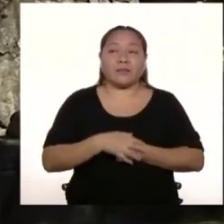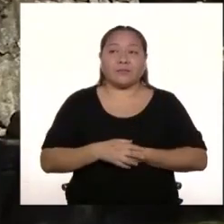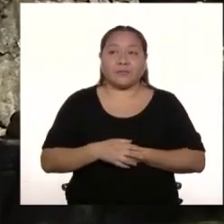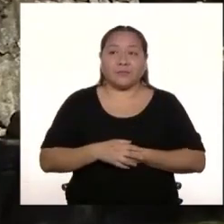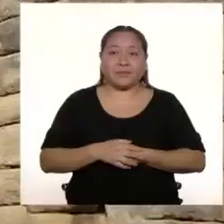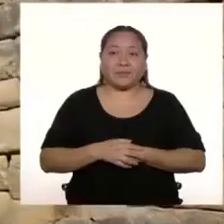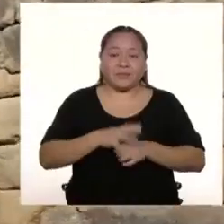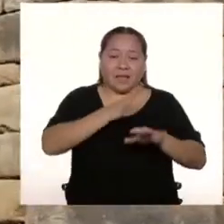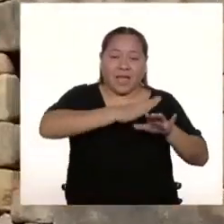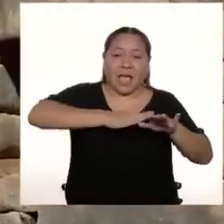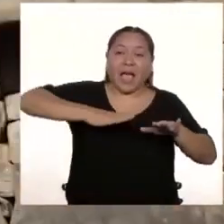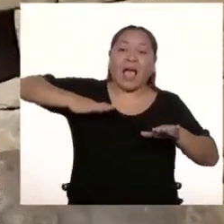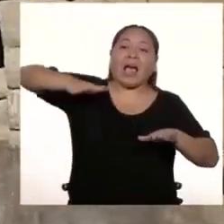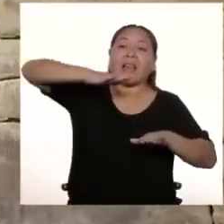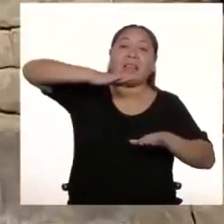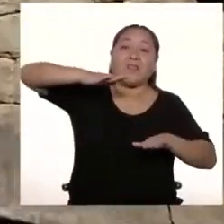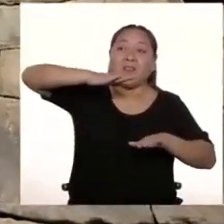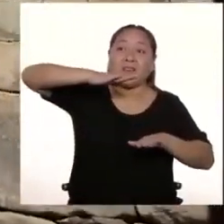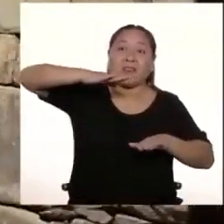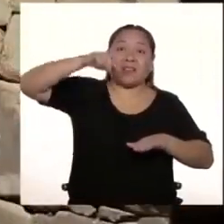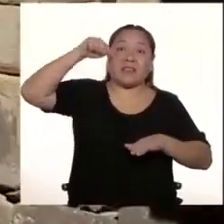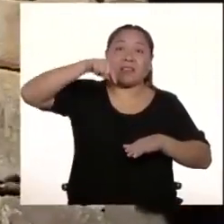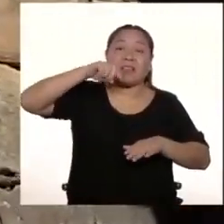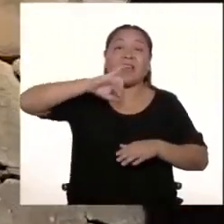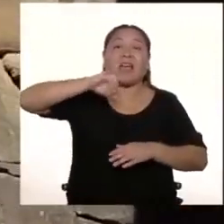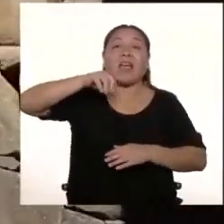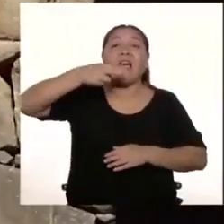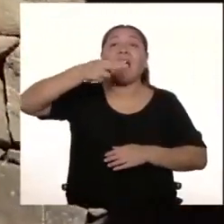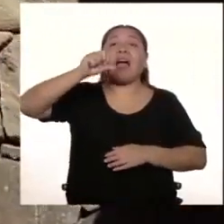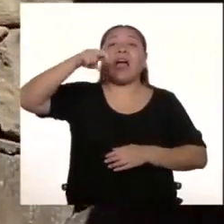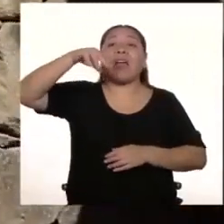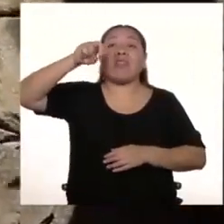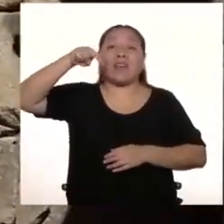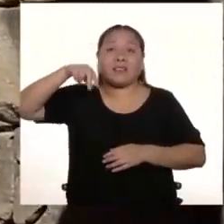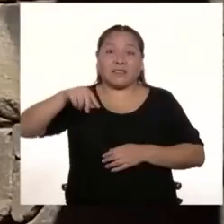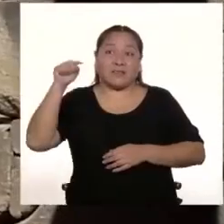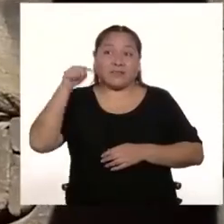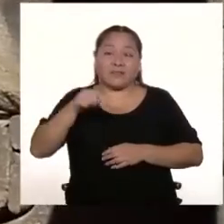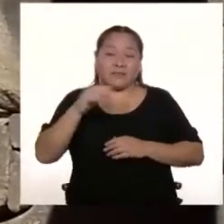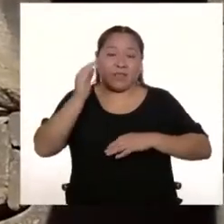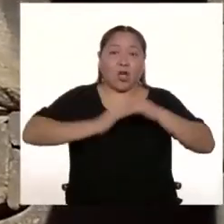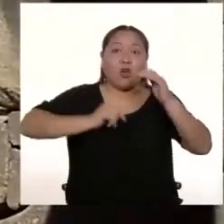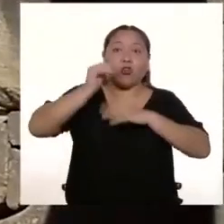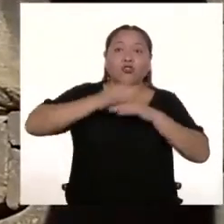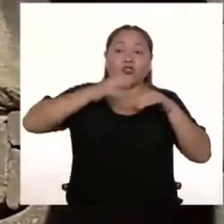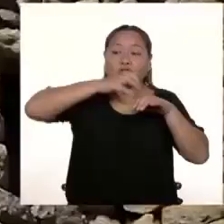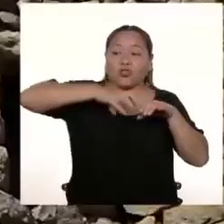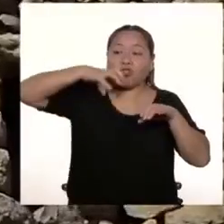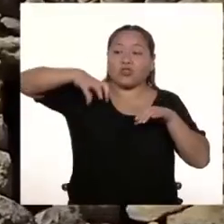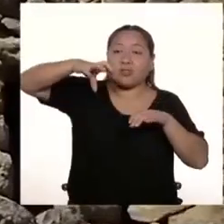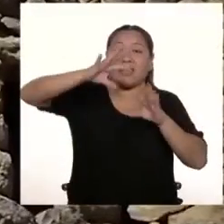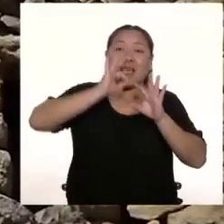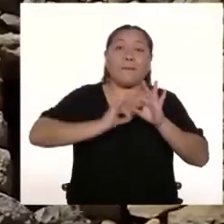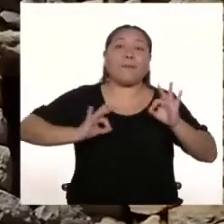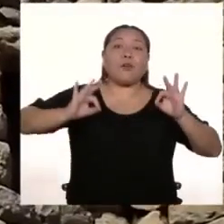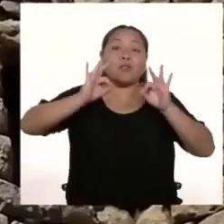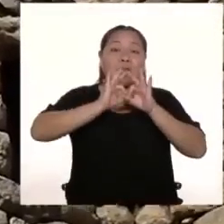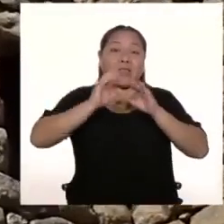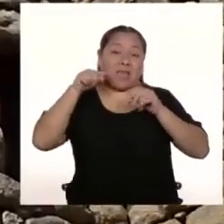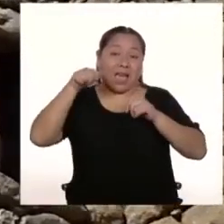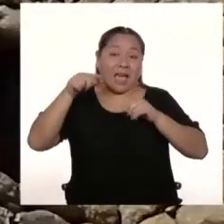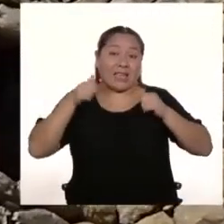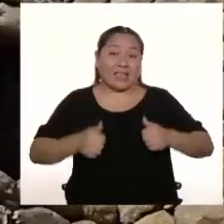En el sector alto de la ciudad, llamado Hanan, que congrega las edificaciones más importantes como la residencia del